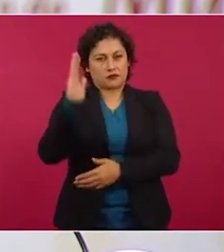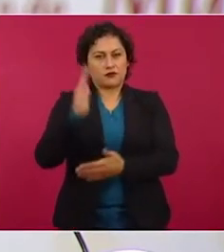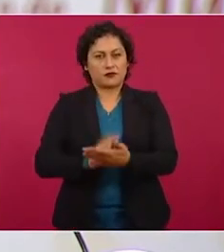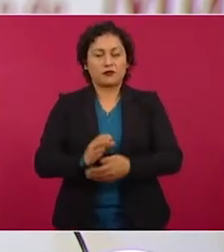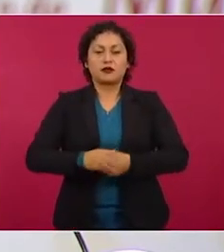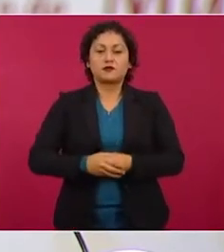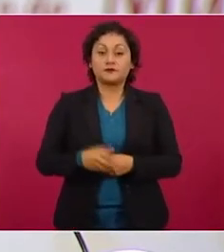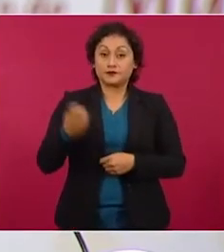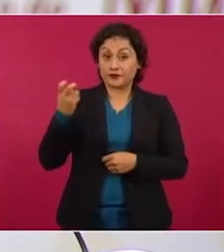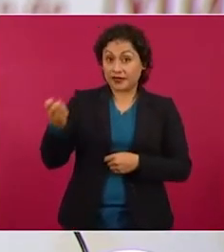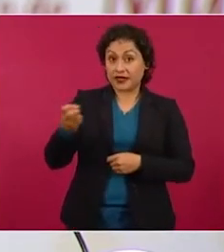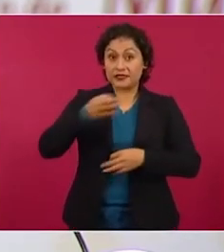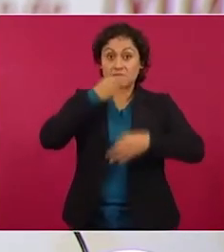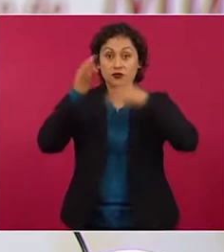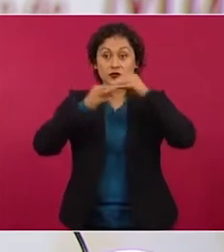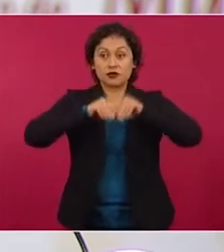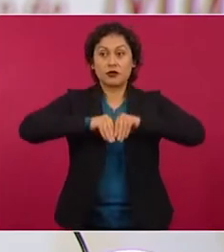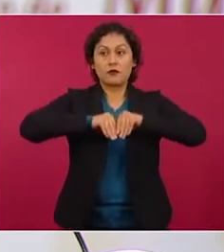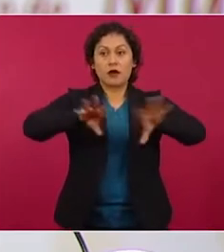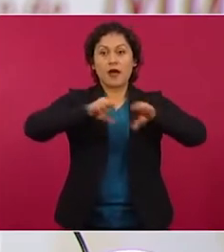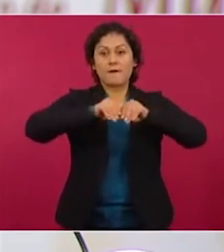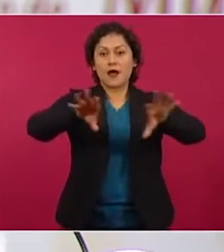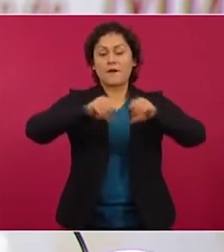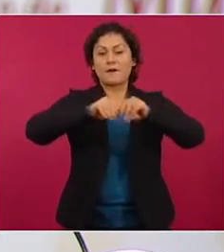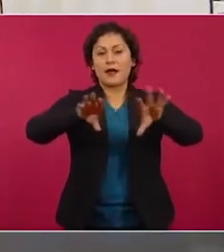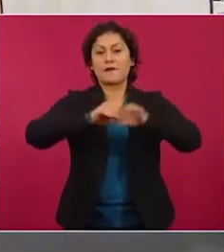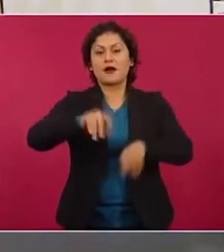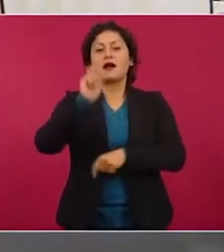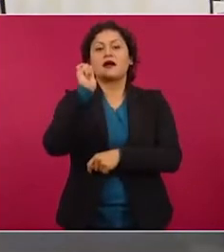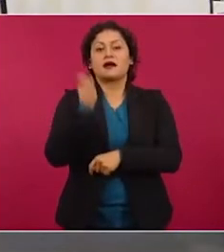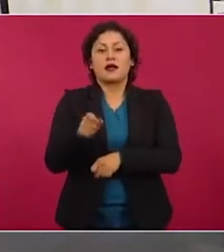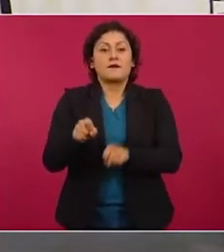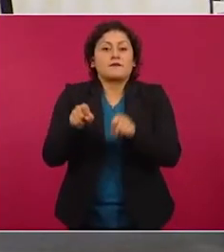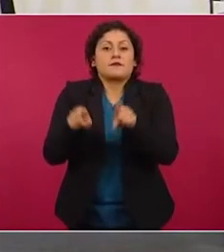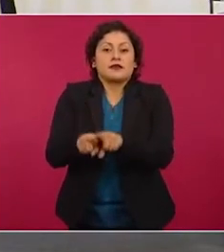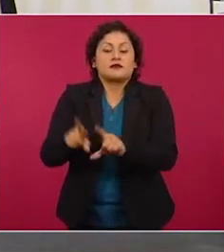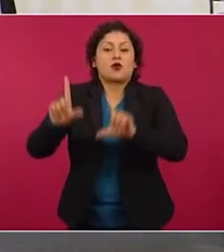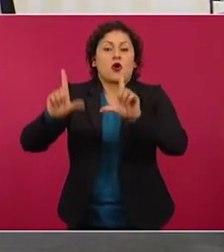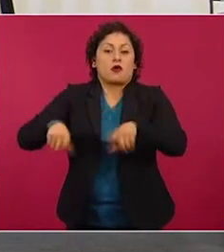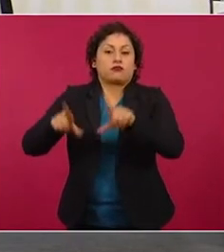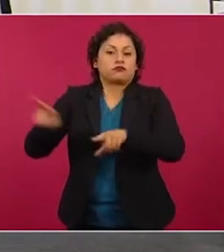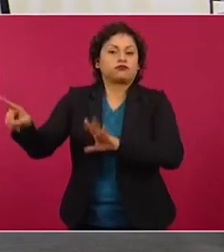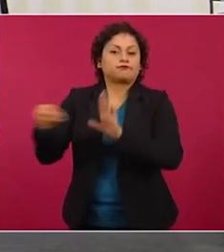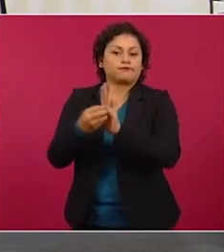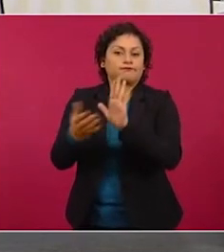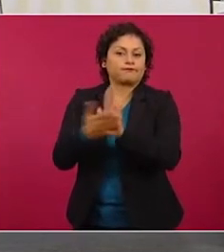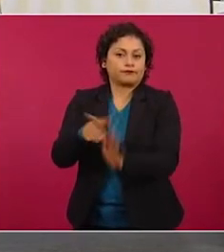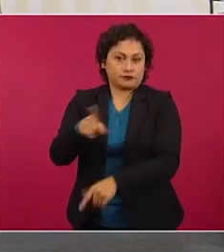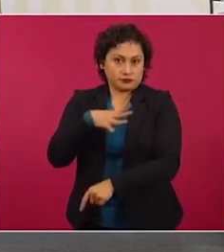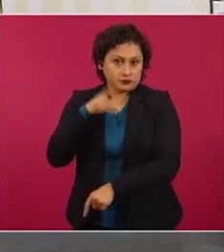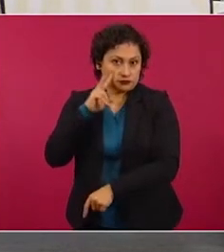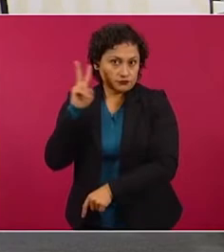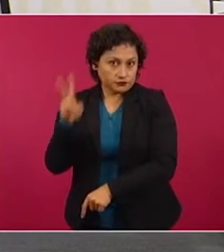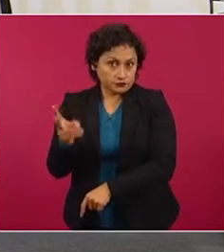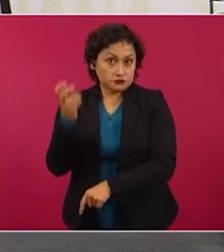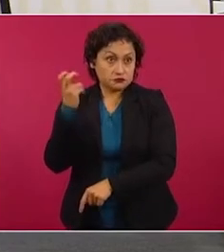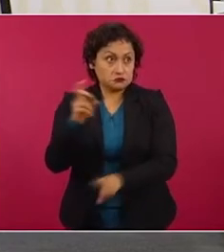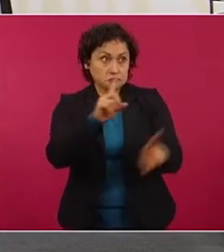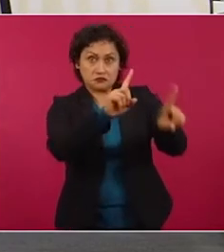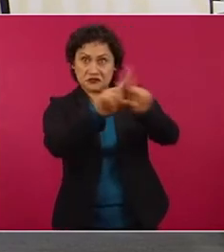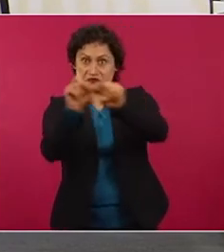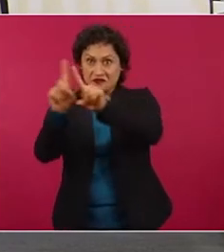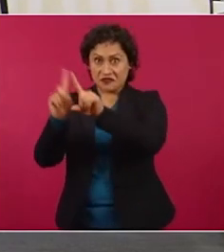varios medios, el mensaje aún sigue publicado en su perfil. Y aquí vemos medios que